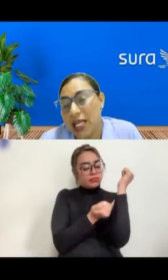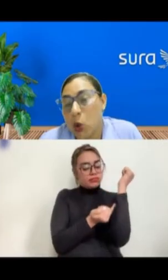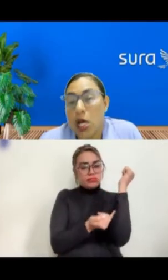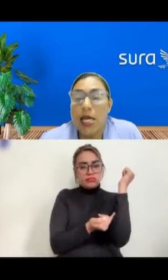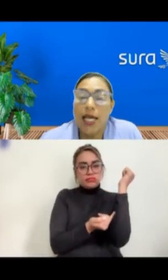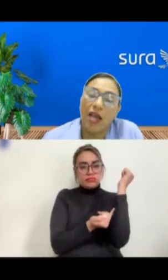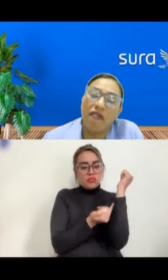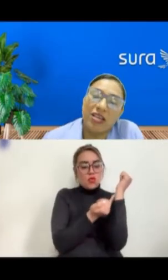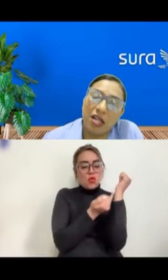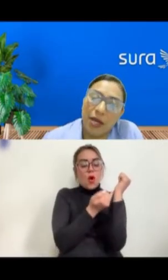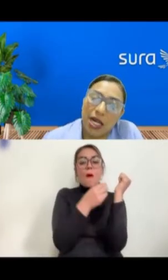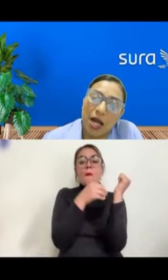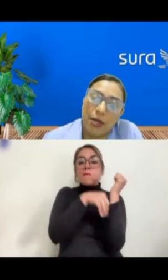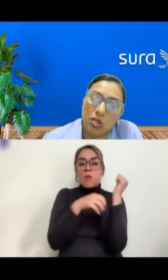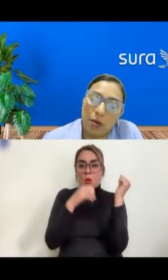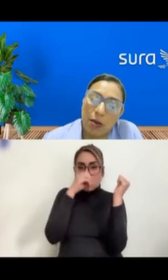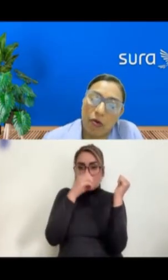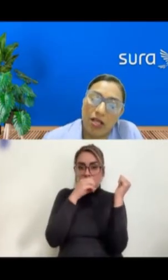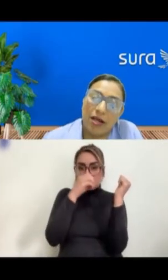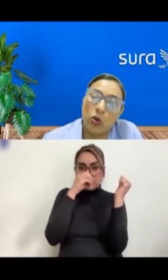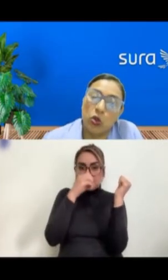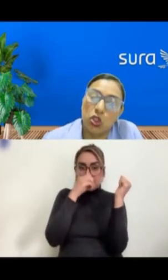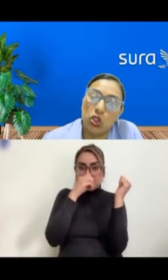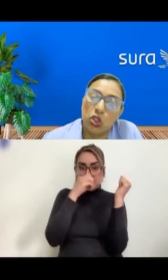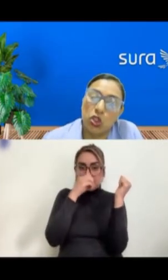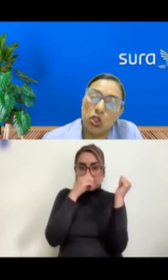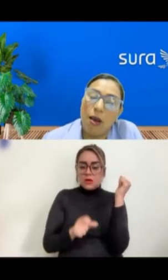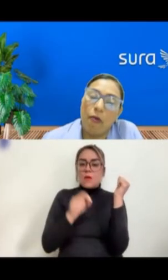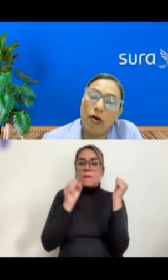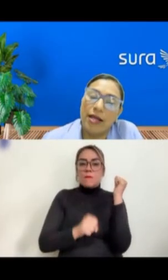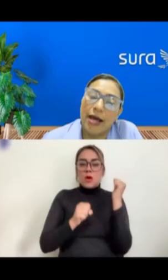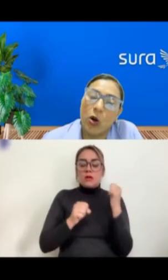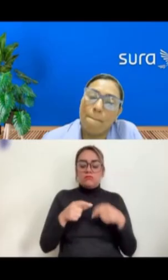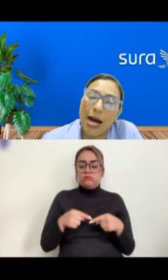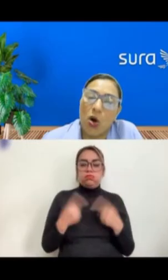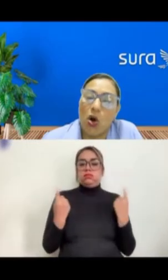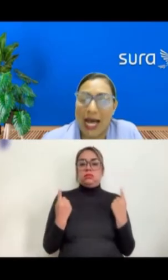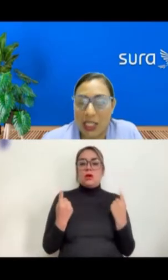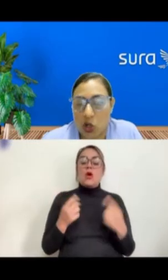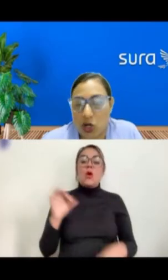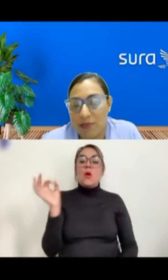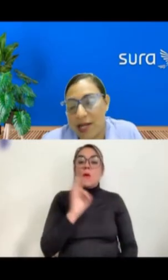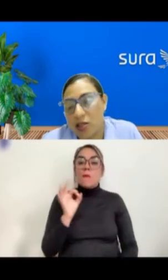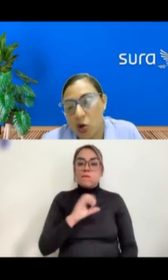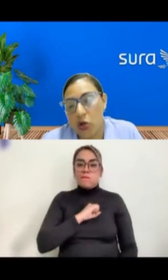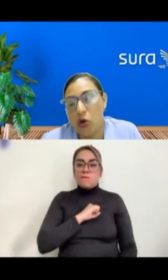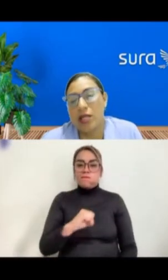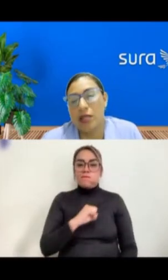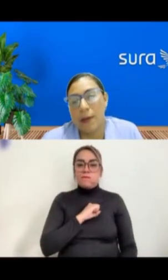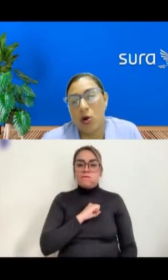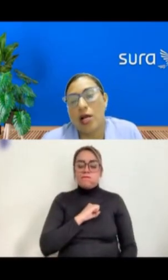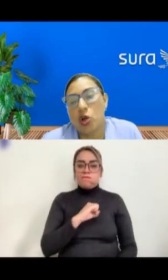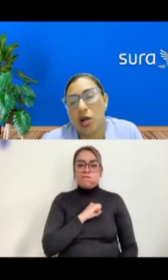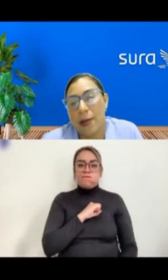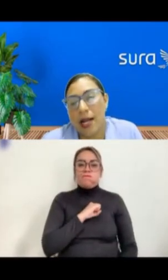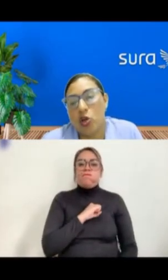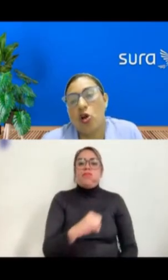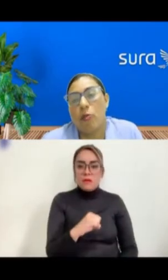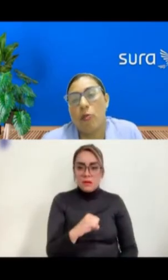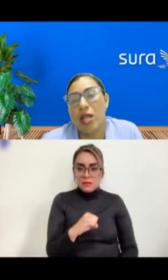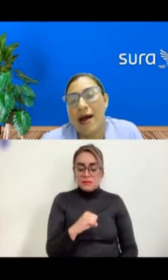con oxígeno. Y aquí fácilmente la persona me puede entrar en un shock o me puede entrar en un paro cardiorrespiratorio, y este